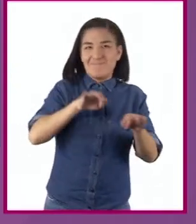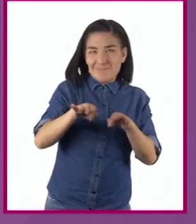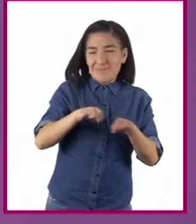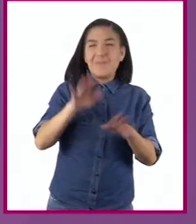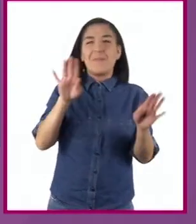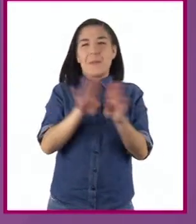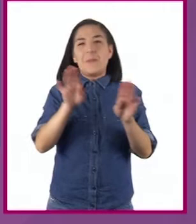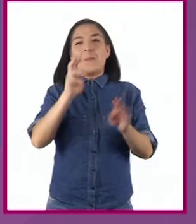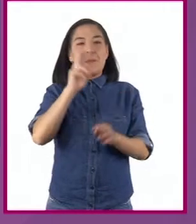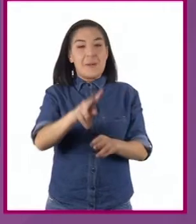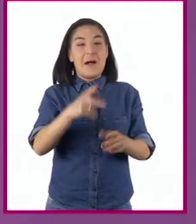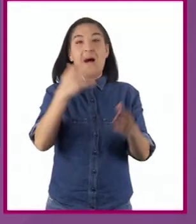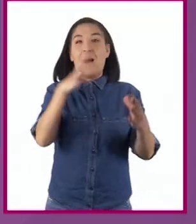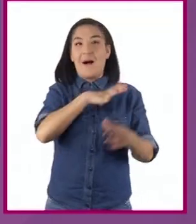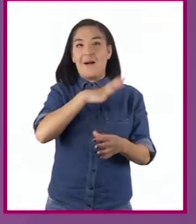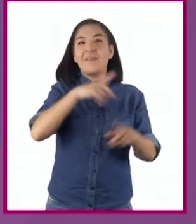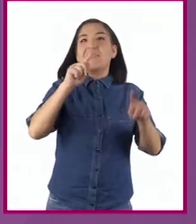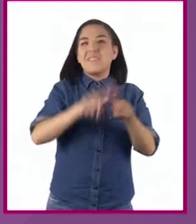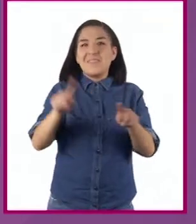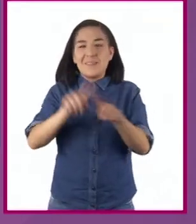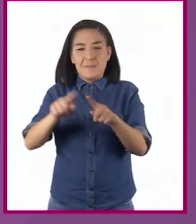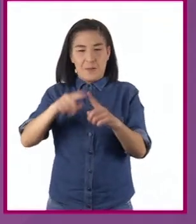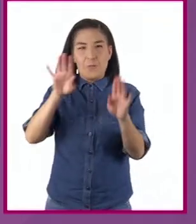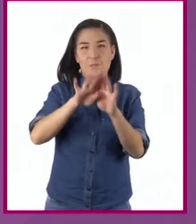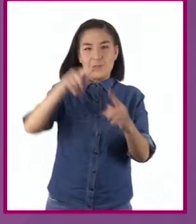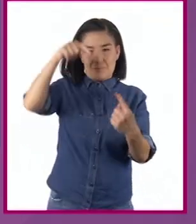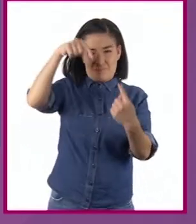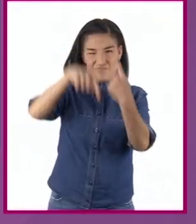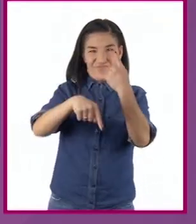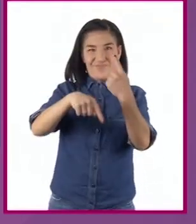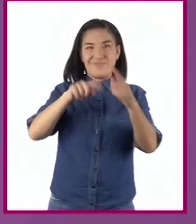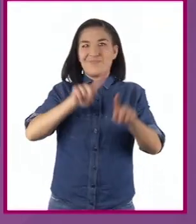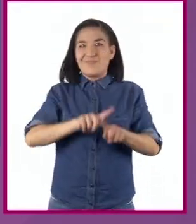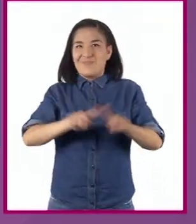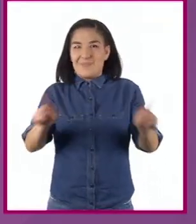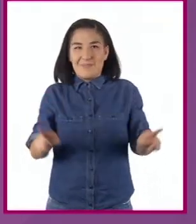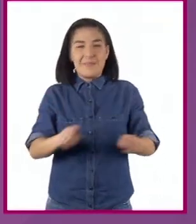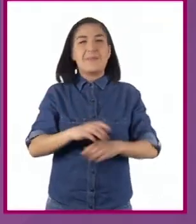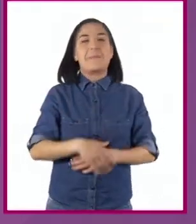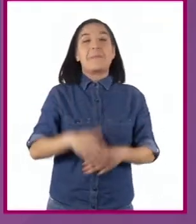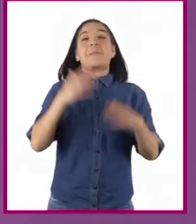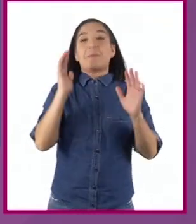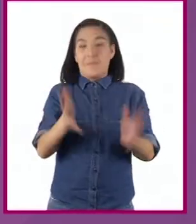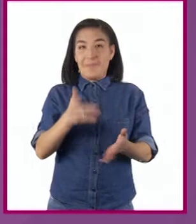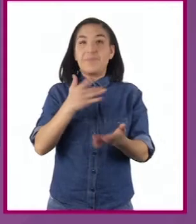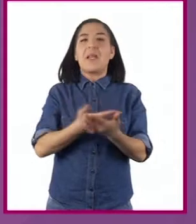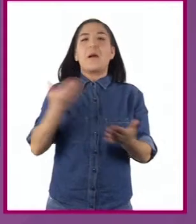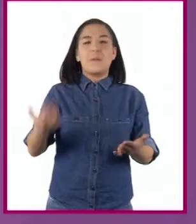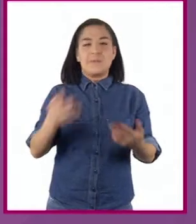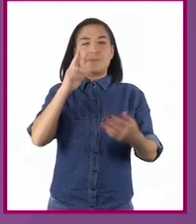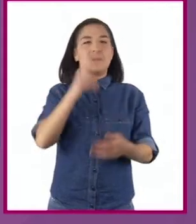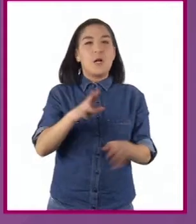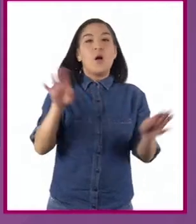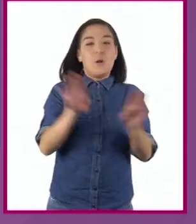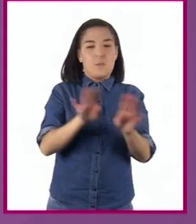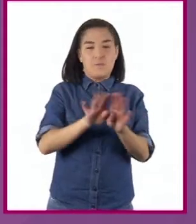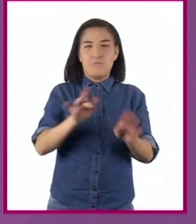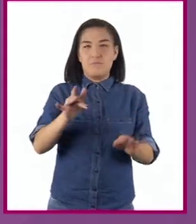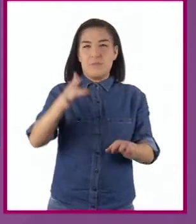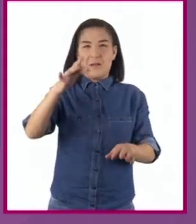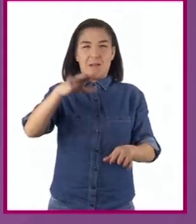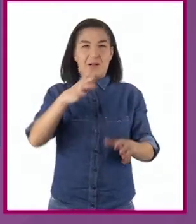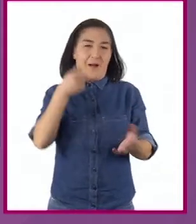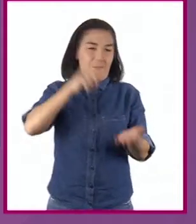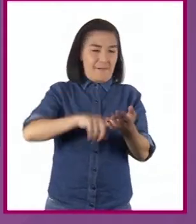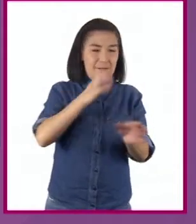cuerpo una fuerza de la misma magnitud y de sentido contrario. Ahora bien, si un objeto está suspendido en